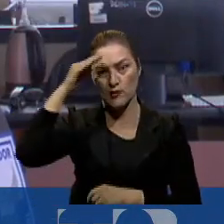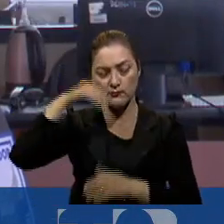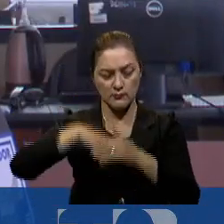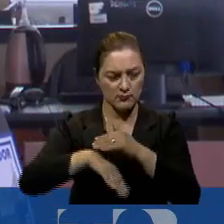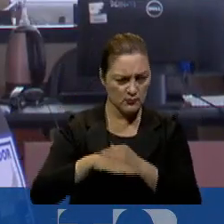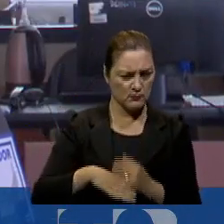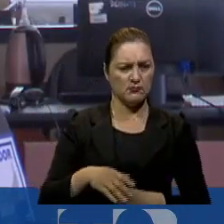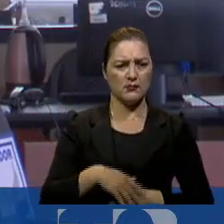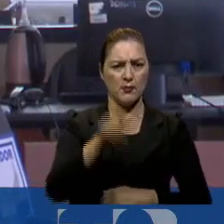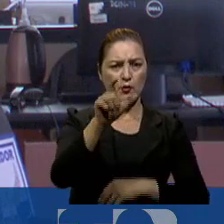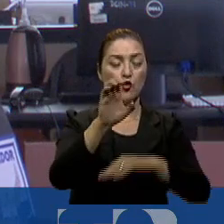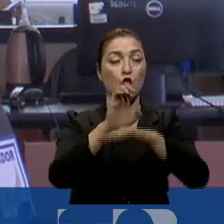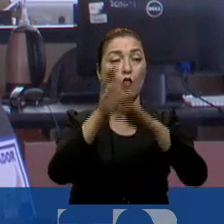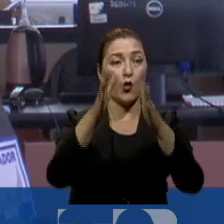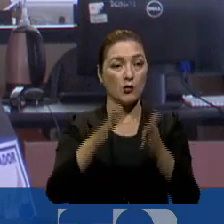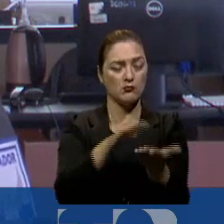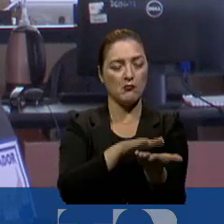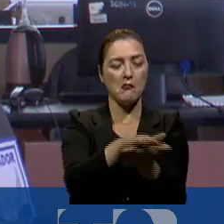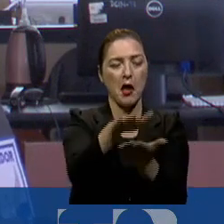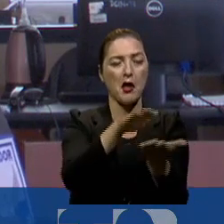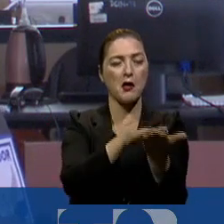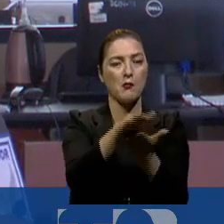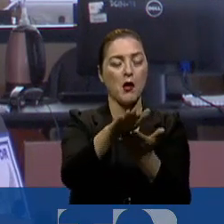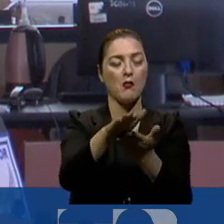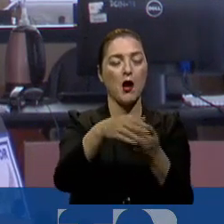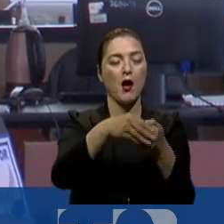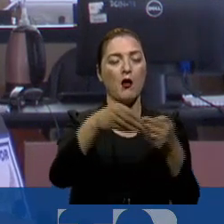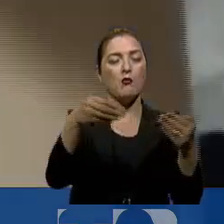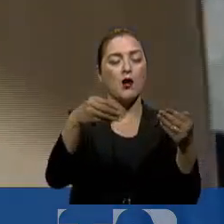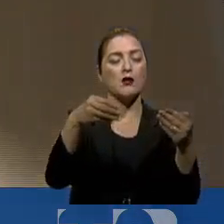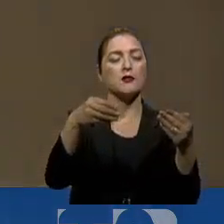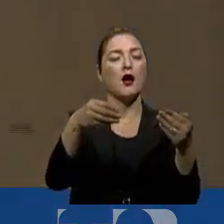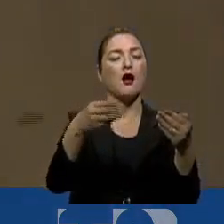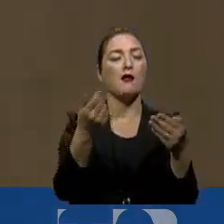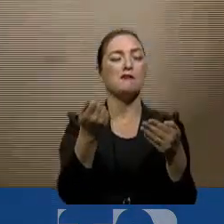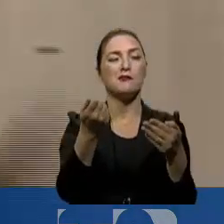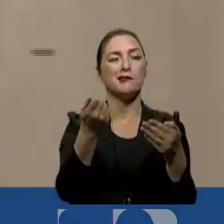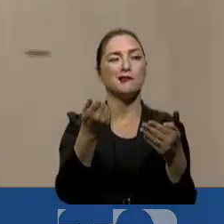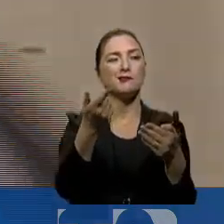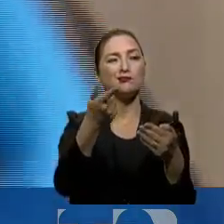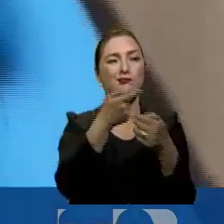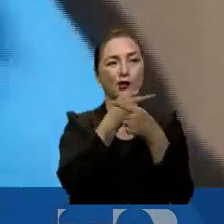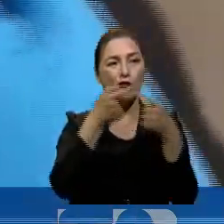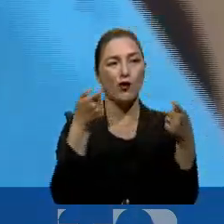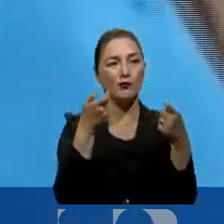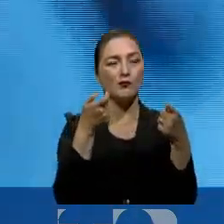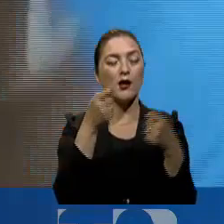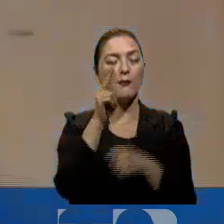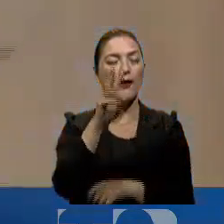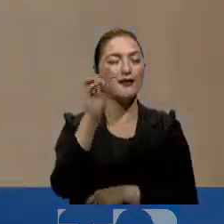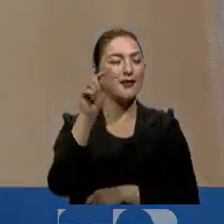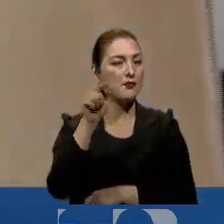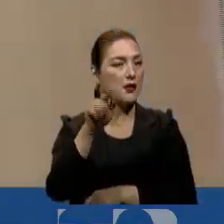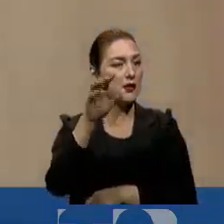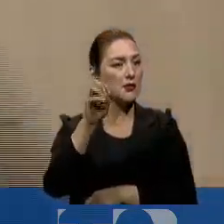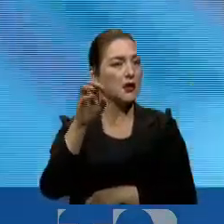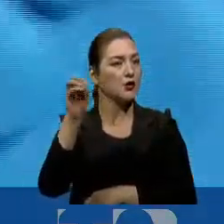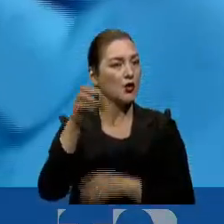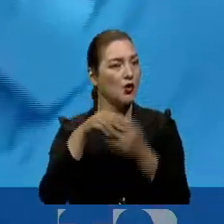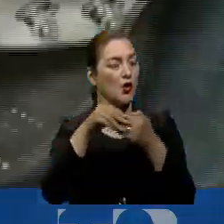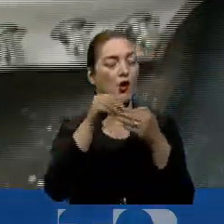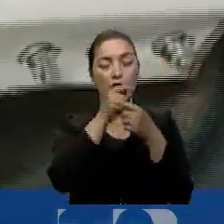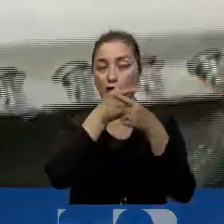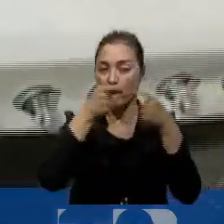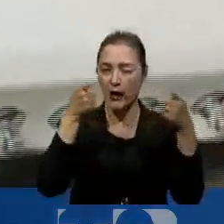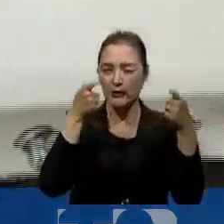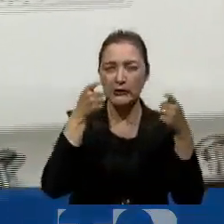identificar a un ciudadano ecuatoriano realizando las impresiones de moneda falsa. En el lugar se encontraron $20,500 falsos y se